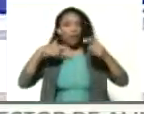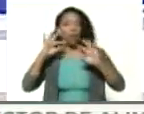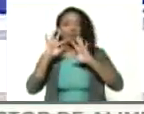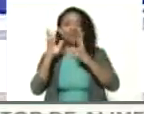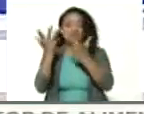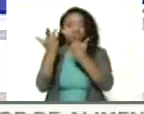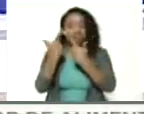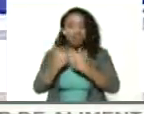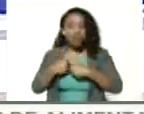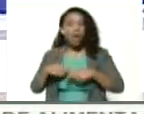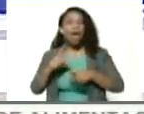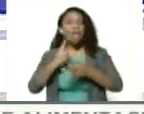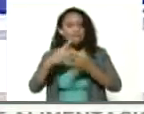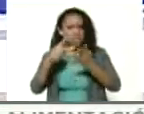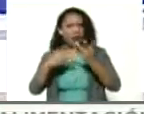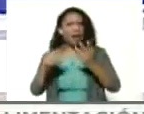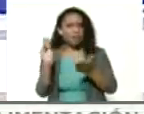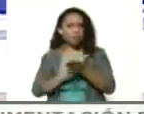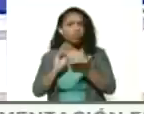varias oportunidades.